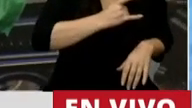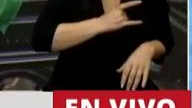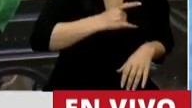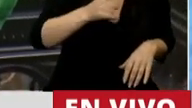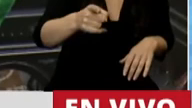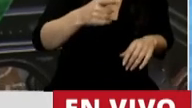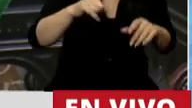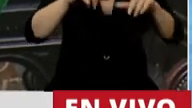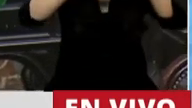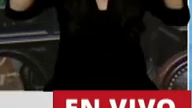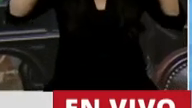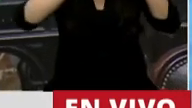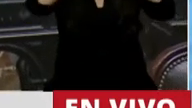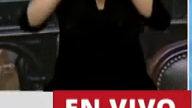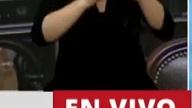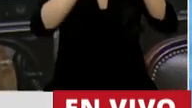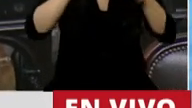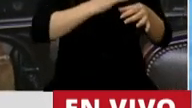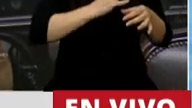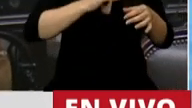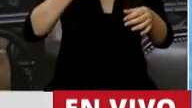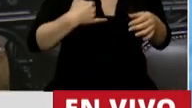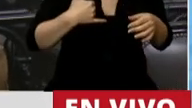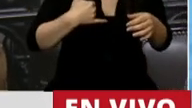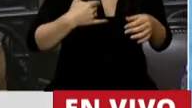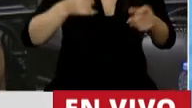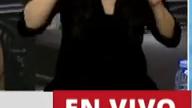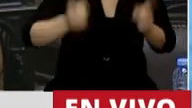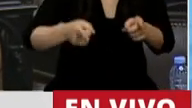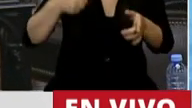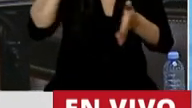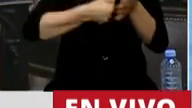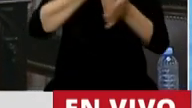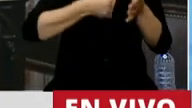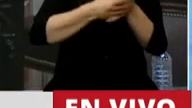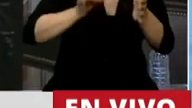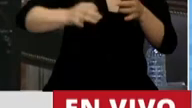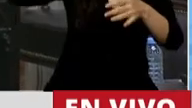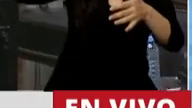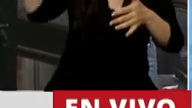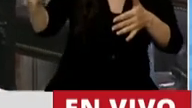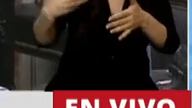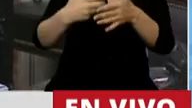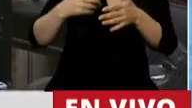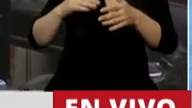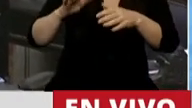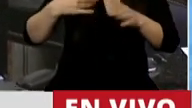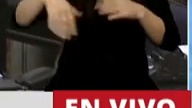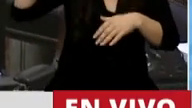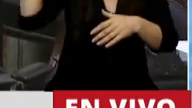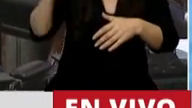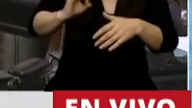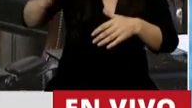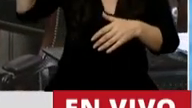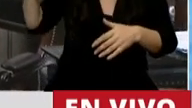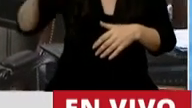de la Federación Universitaria Argentina se puso esta bandera hace ya muchos años, décadas diría, a lo largo